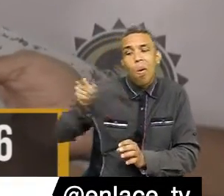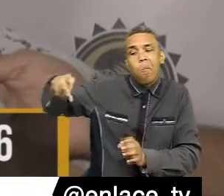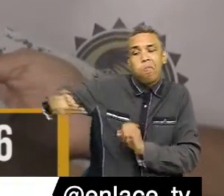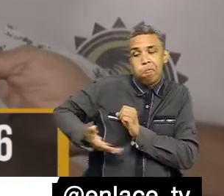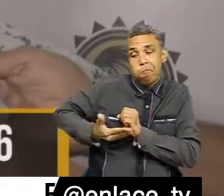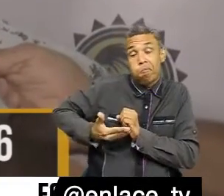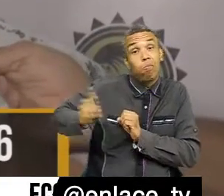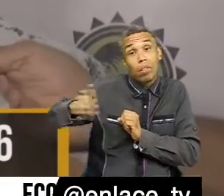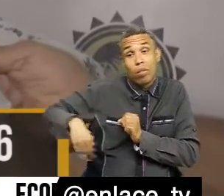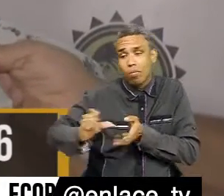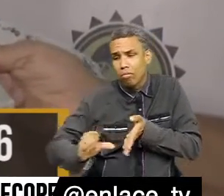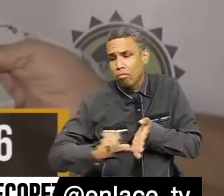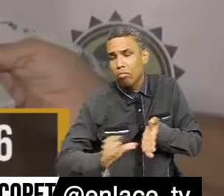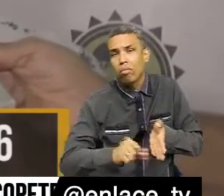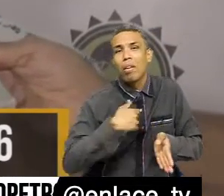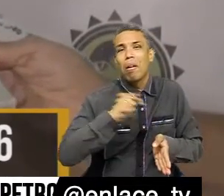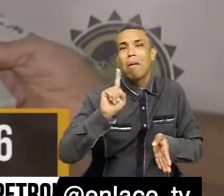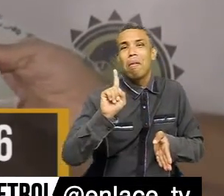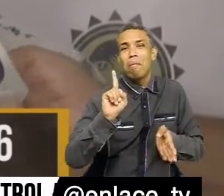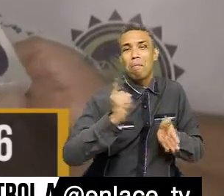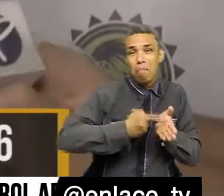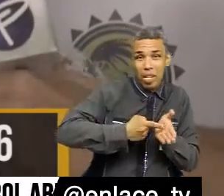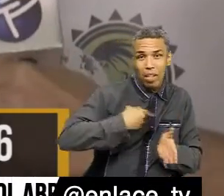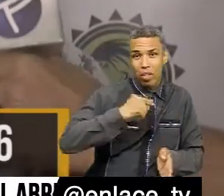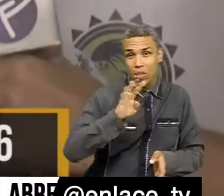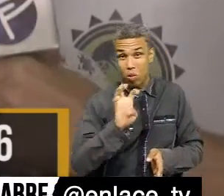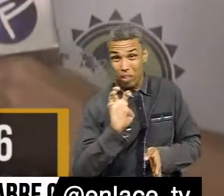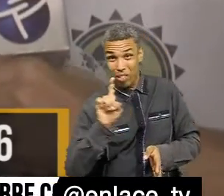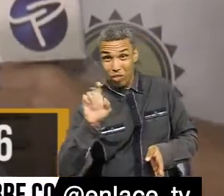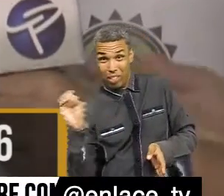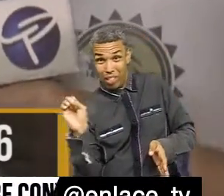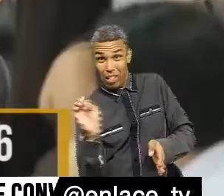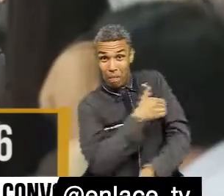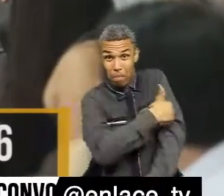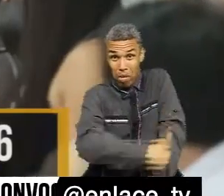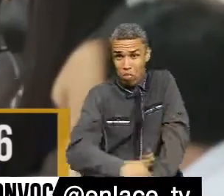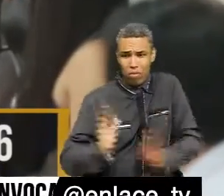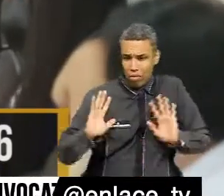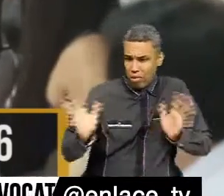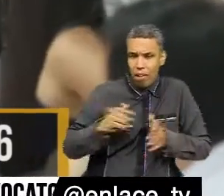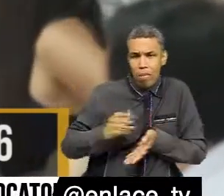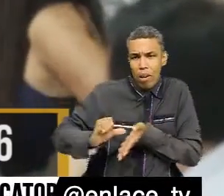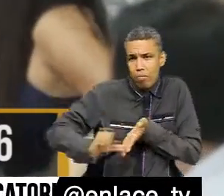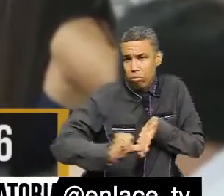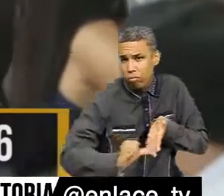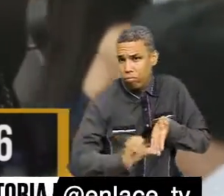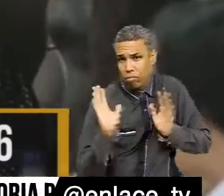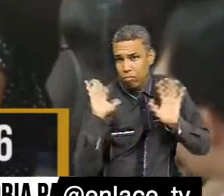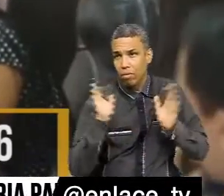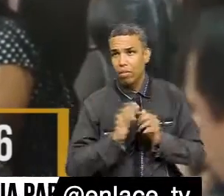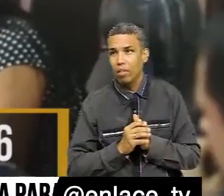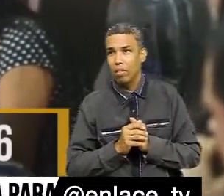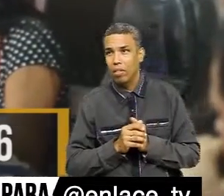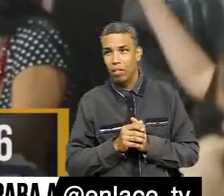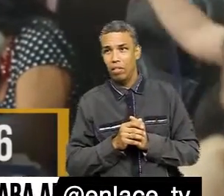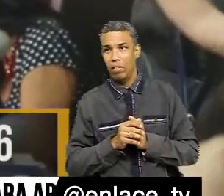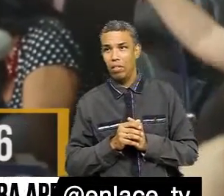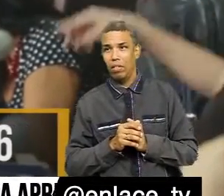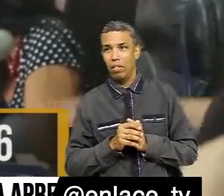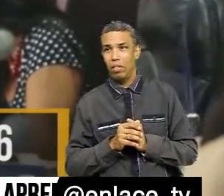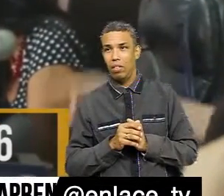2.960 millones de pesos que ya están comprometidos a través de convenios. Presidente, yo le invito a que verifique. Habló sobre la acción